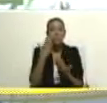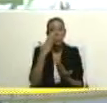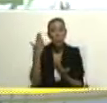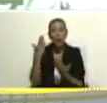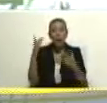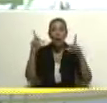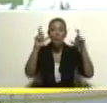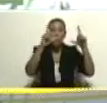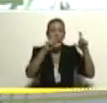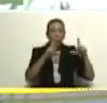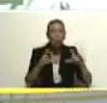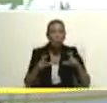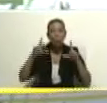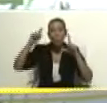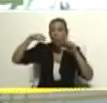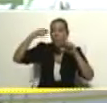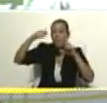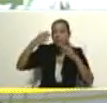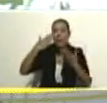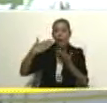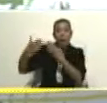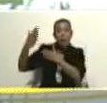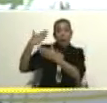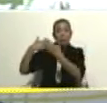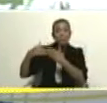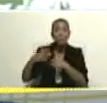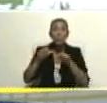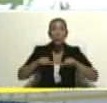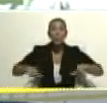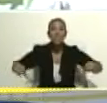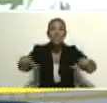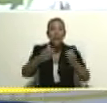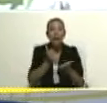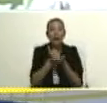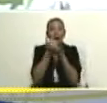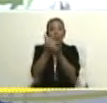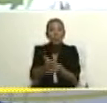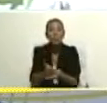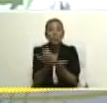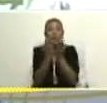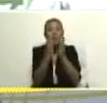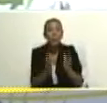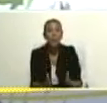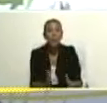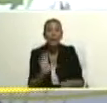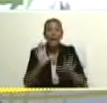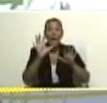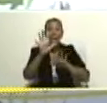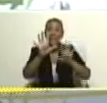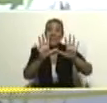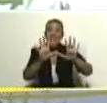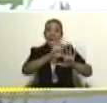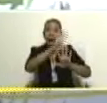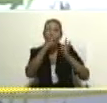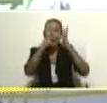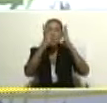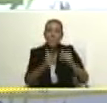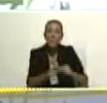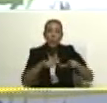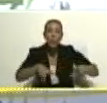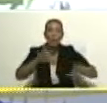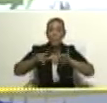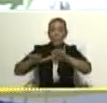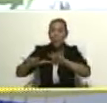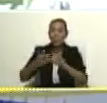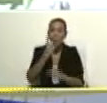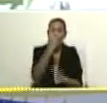las imágenes. Ah, un centro de bienestar estudiantil, 10 espacios administrativos,